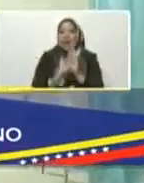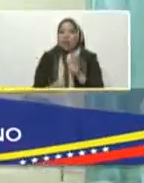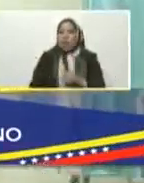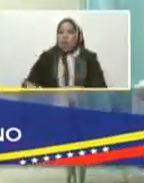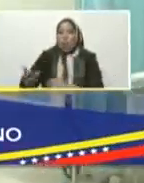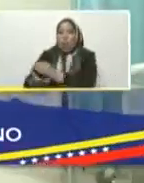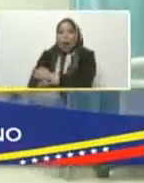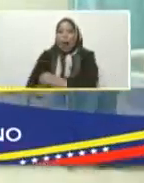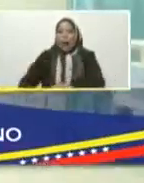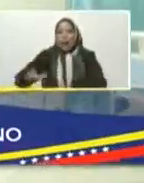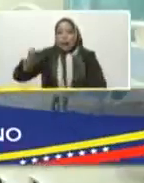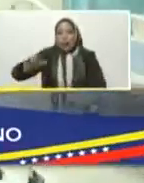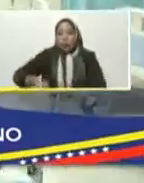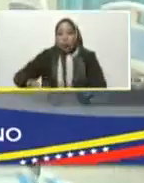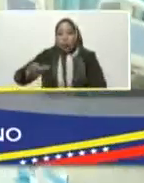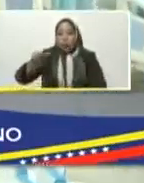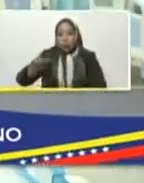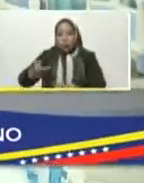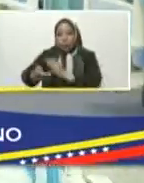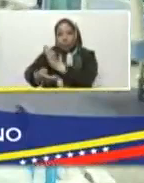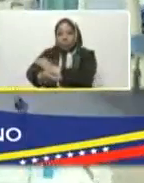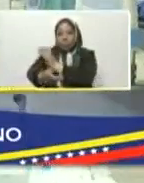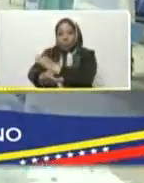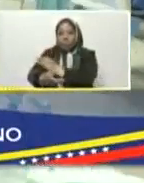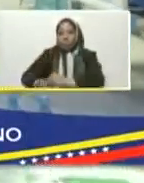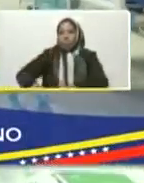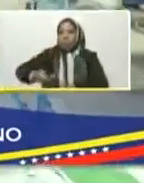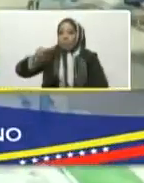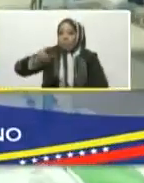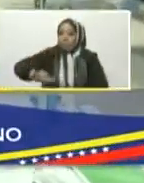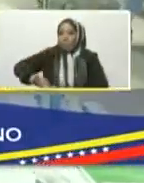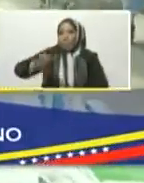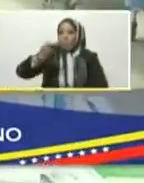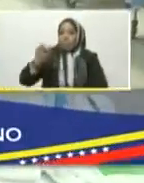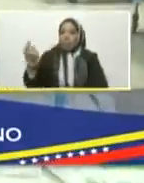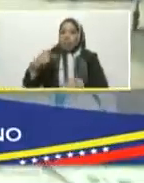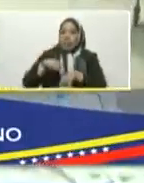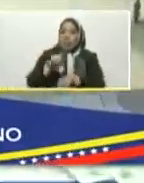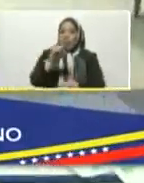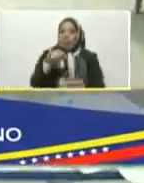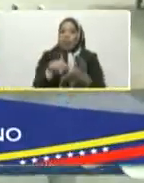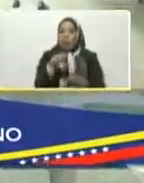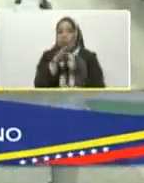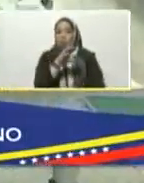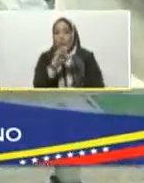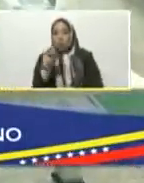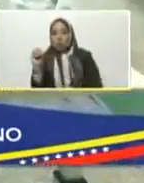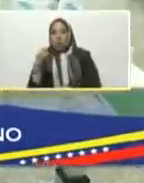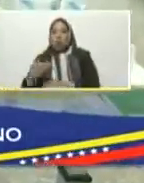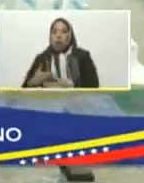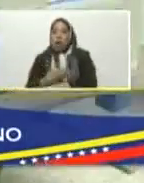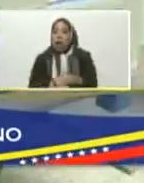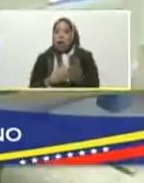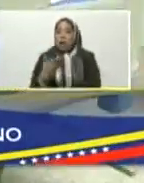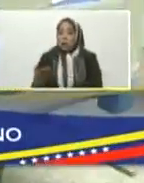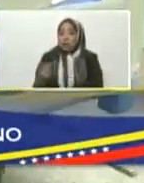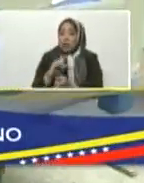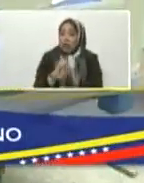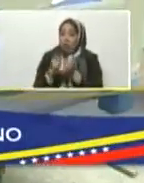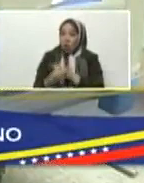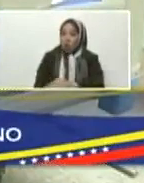equipado, donde se tiene previsto realizar 1.440 intervenciones quirúrgicas como cirugía general,